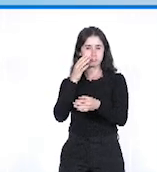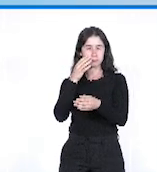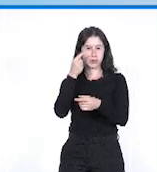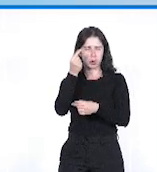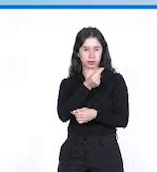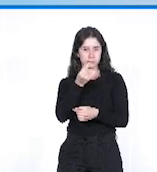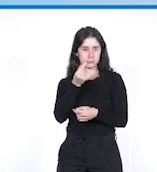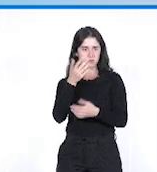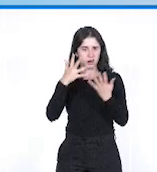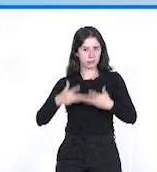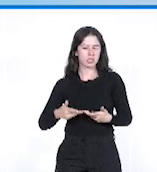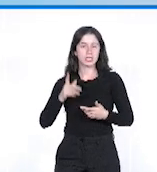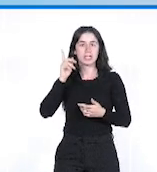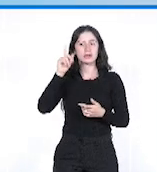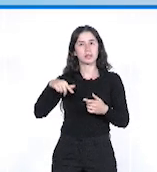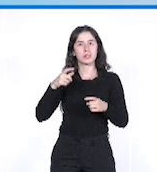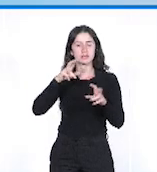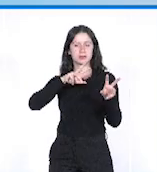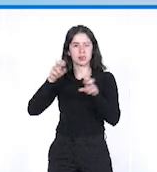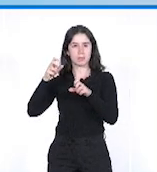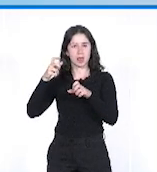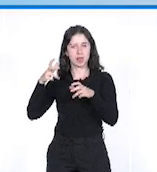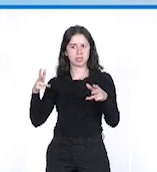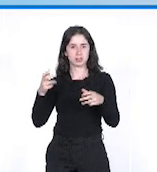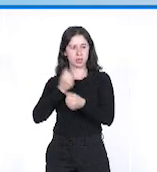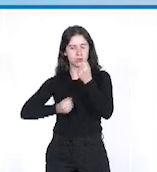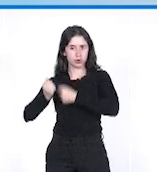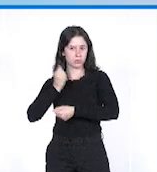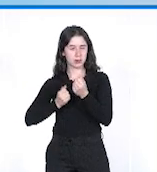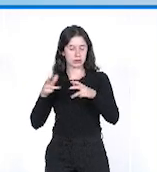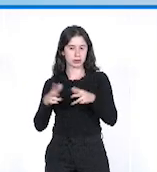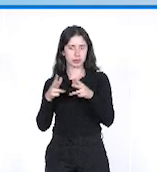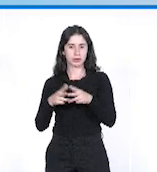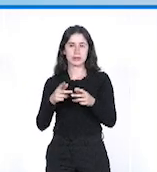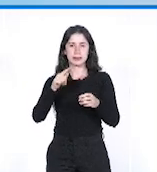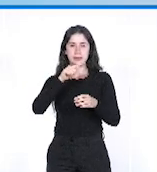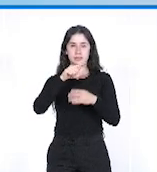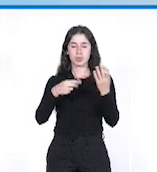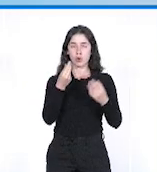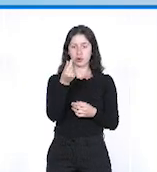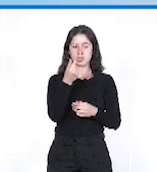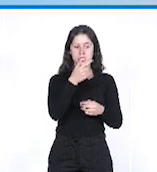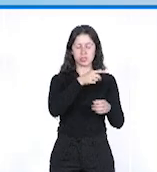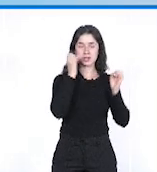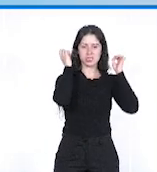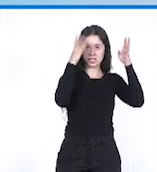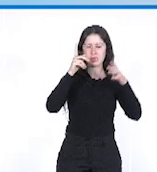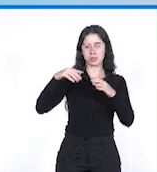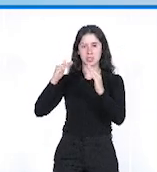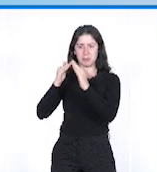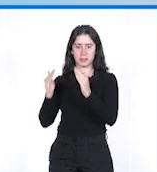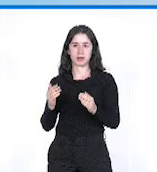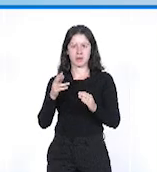de soluciones tecnológicas y de ocio eso es un poco la estructura de costes que hemos hecho hemos repetido tanto la residencias como las viviendas